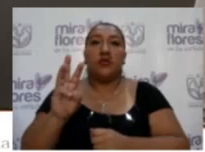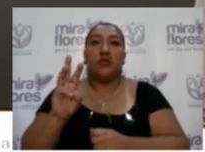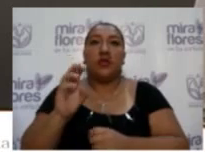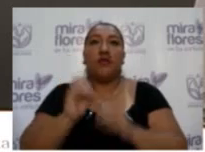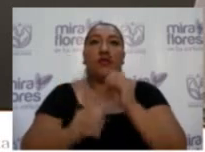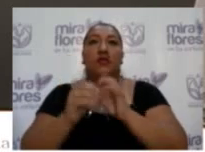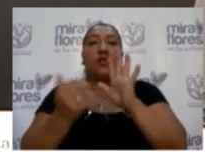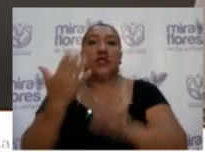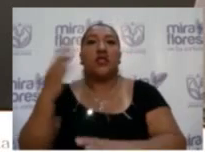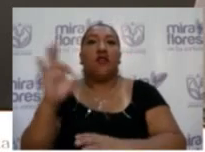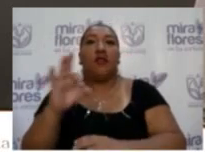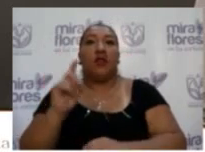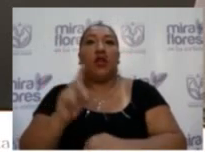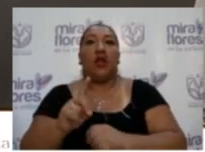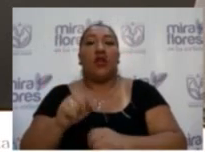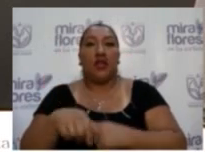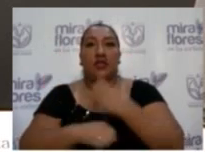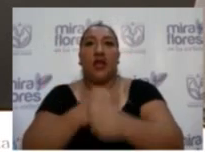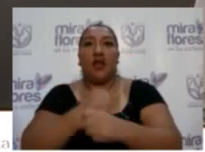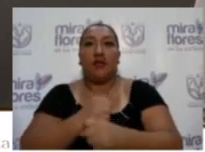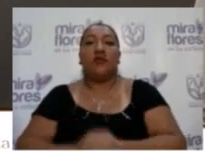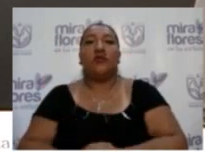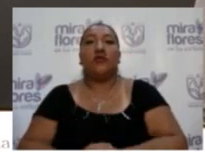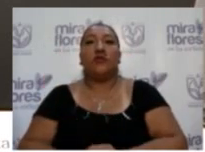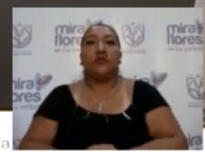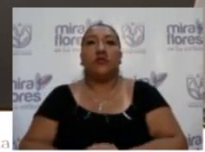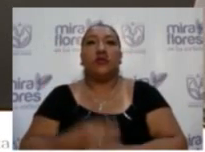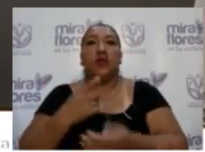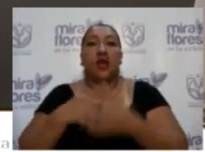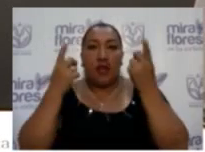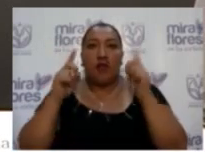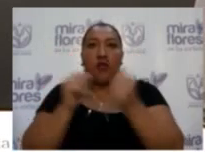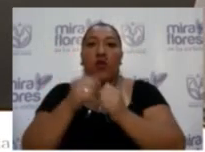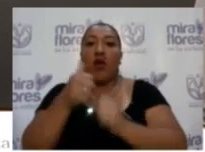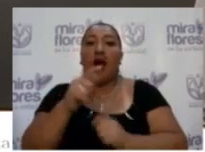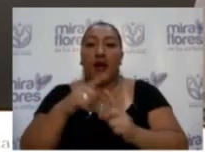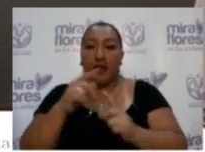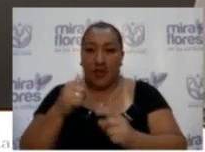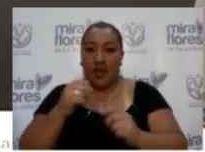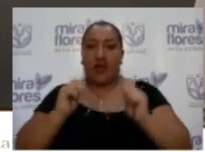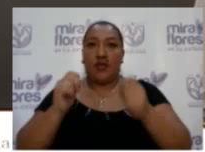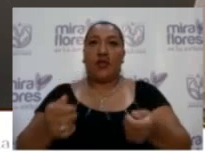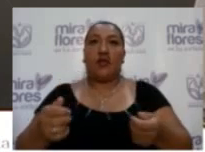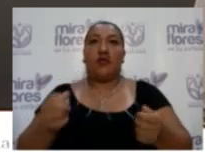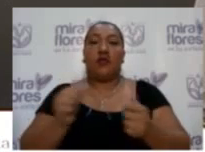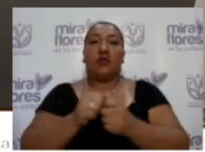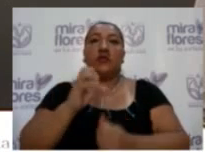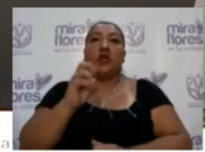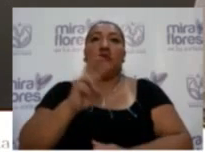fecha 15 de febrero del presente año, de conformidad con el acta de entrega y recepción número